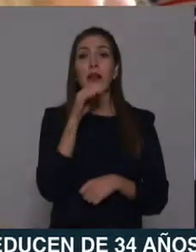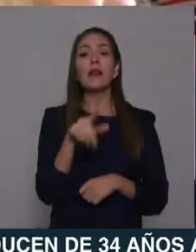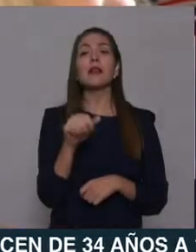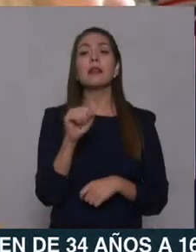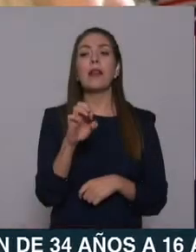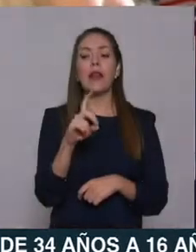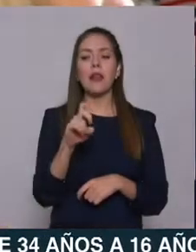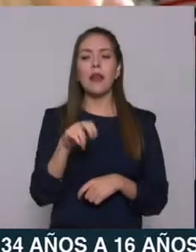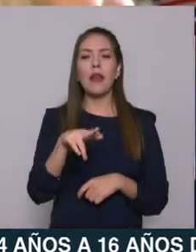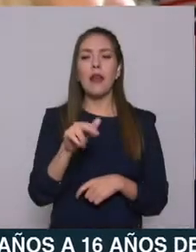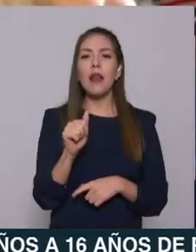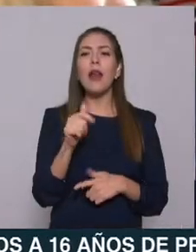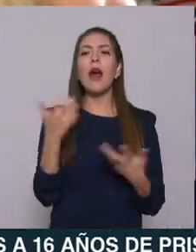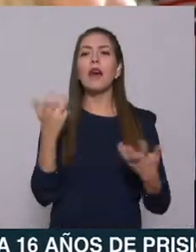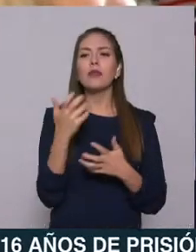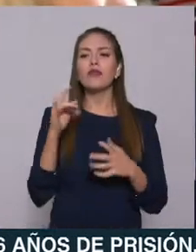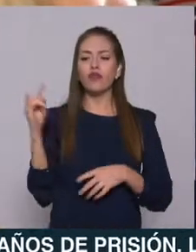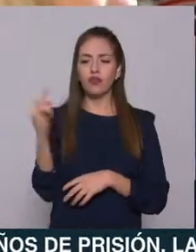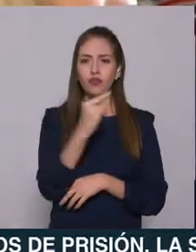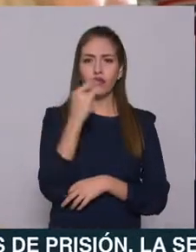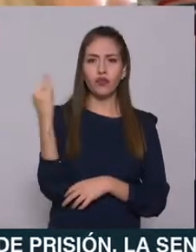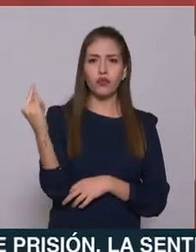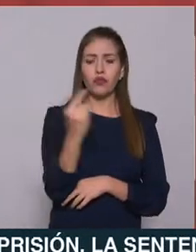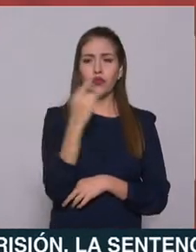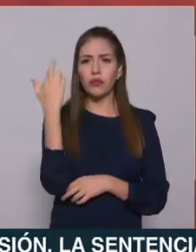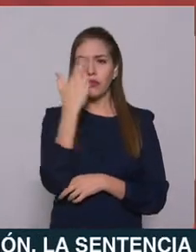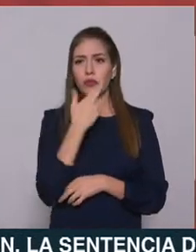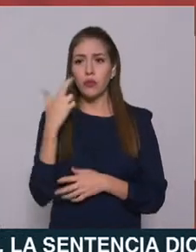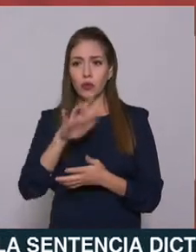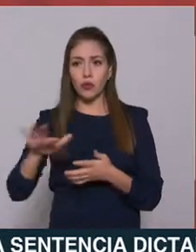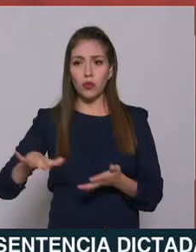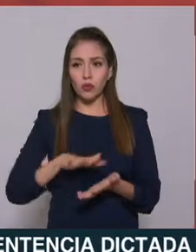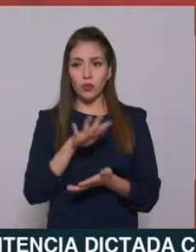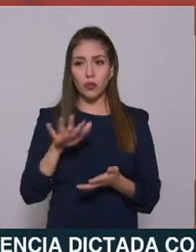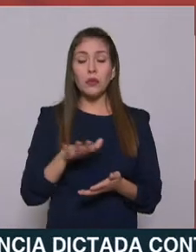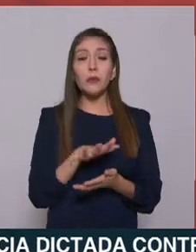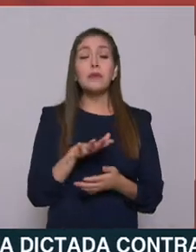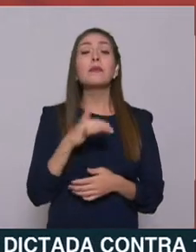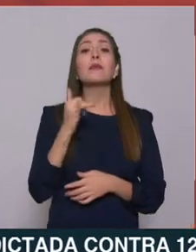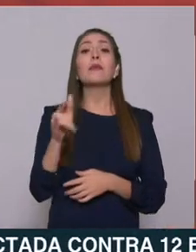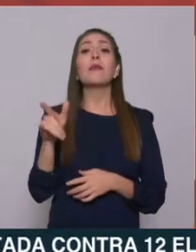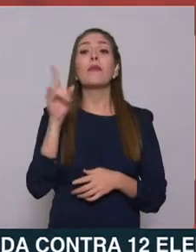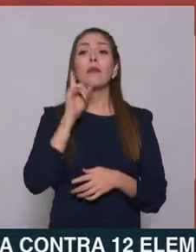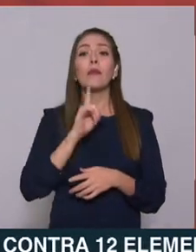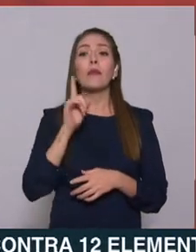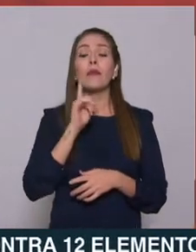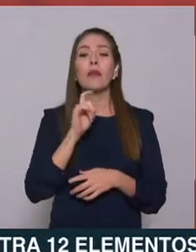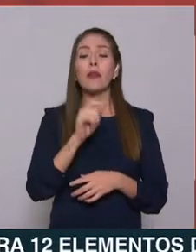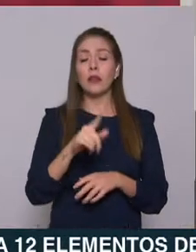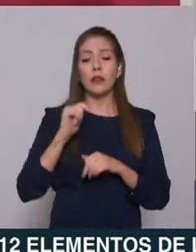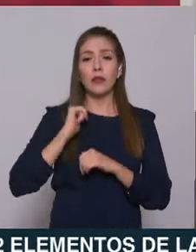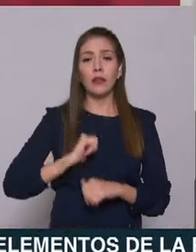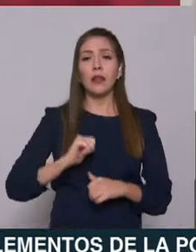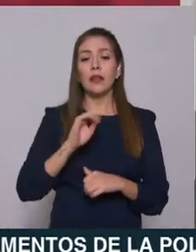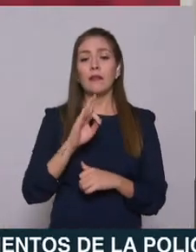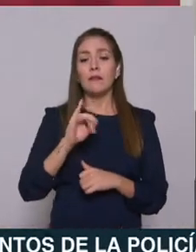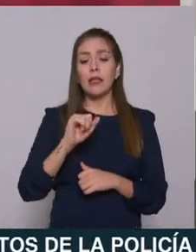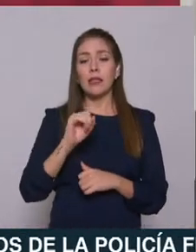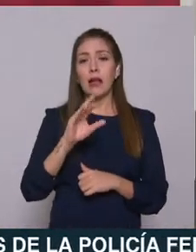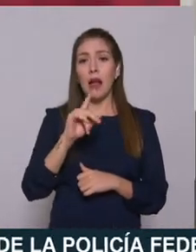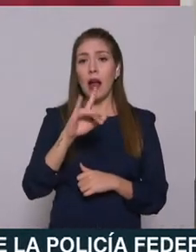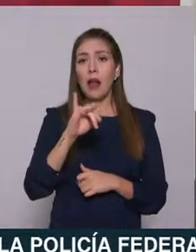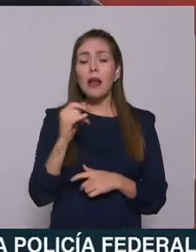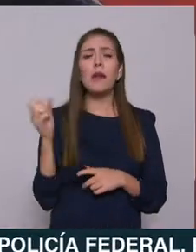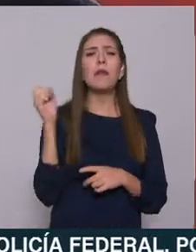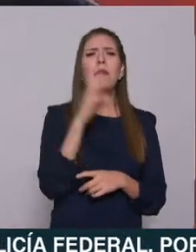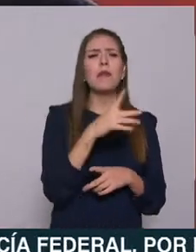zona y alrededor de las 7 de la noche con 20 minutos, la Fiscalía de Chihuahua envió elementos de la Agencia Estatal de